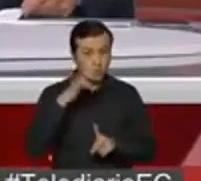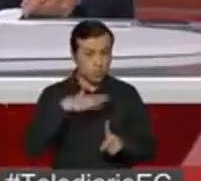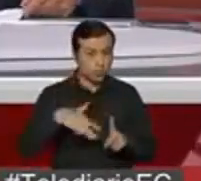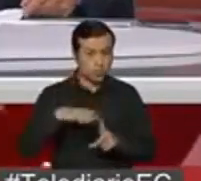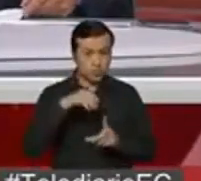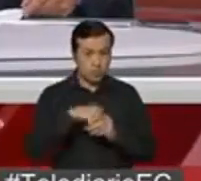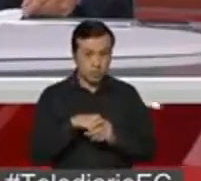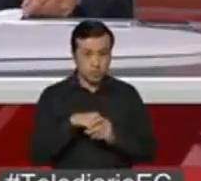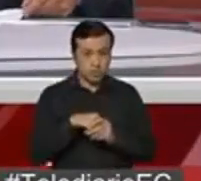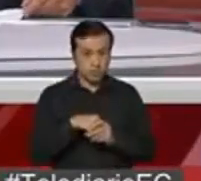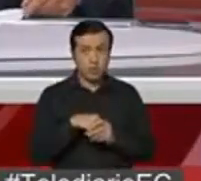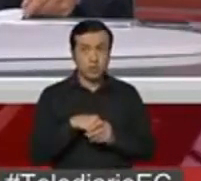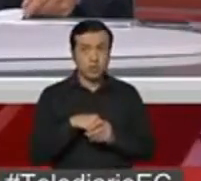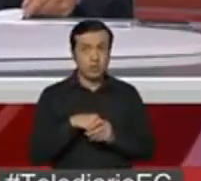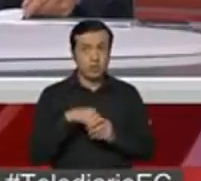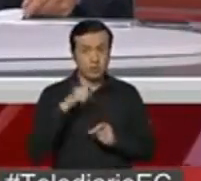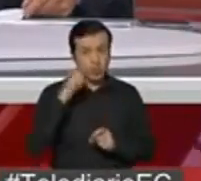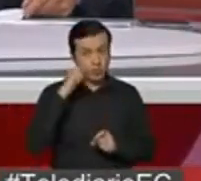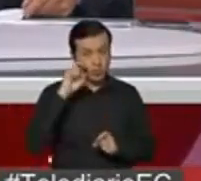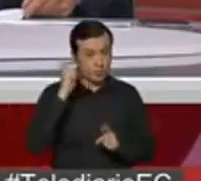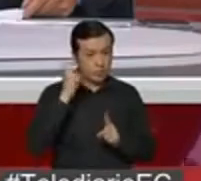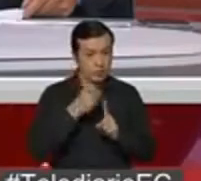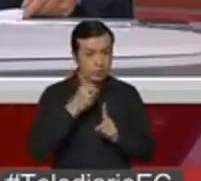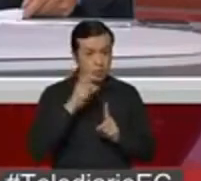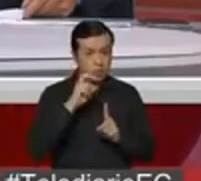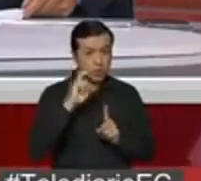de esta pandemia?